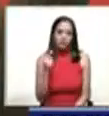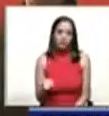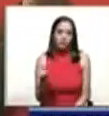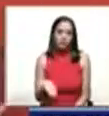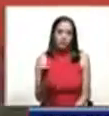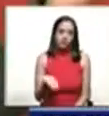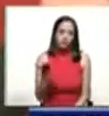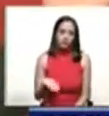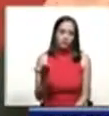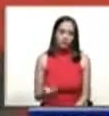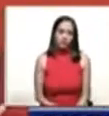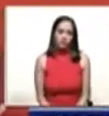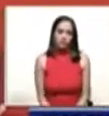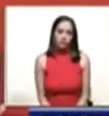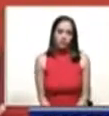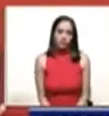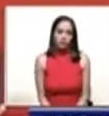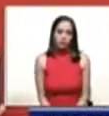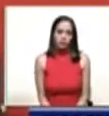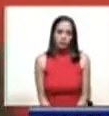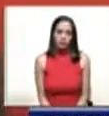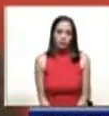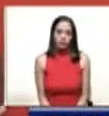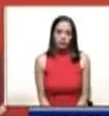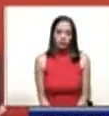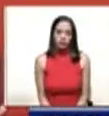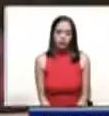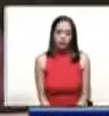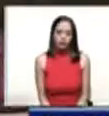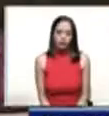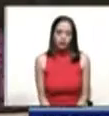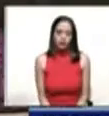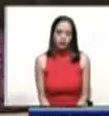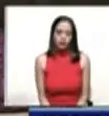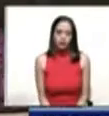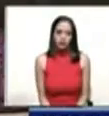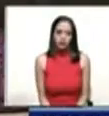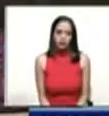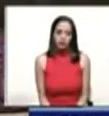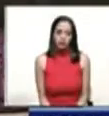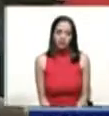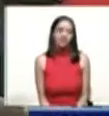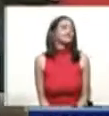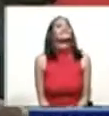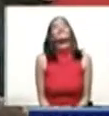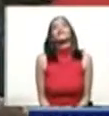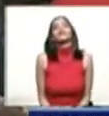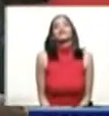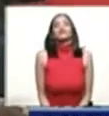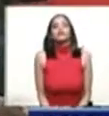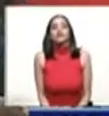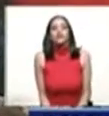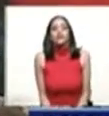tirado al piso, mango, hace una pancarta. Y ahorita que estamos en una situación que tenemos que regresar al tema de las raíces, están así como que bueno, y que el partido no